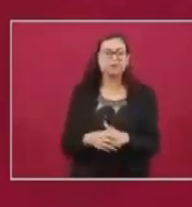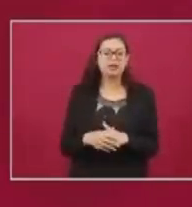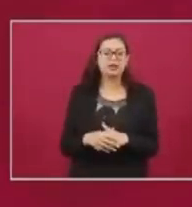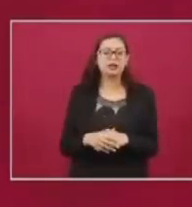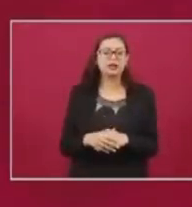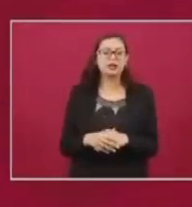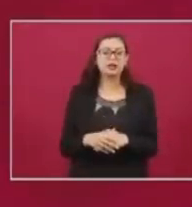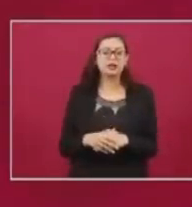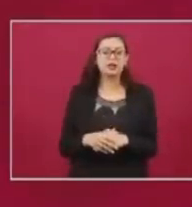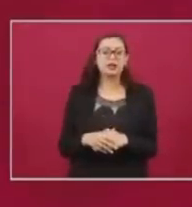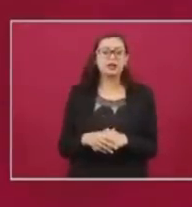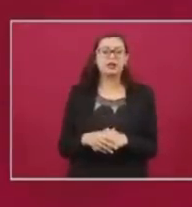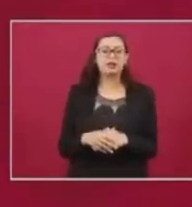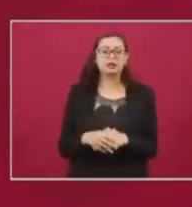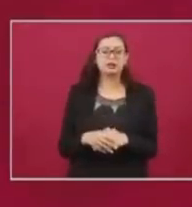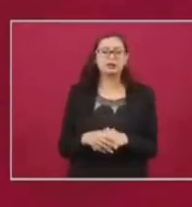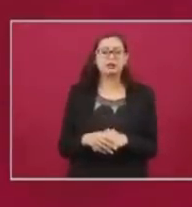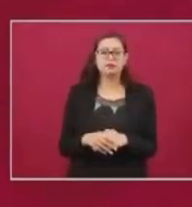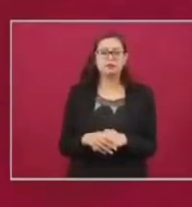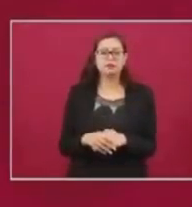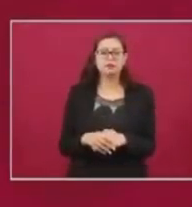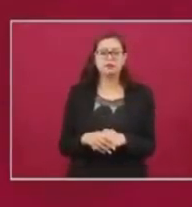una actitud